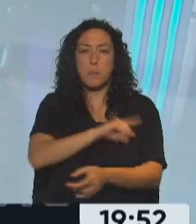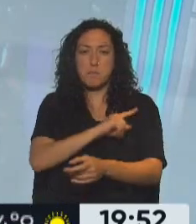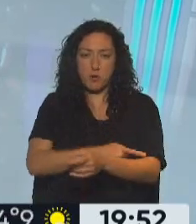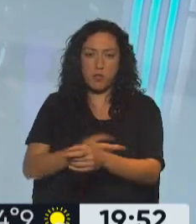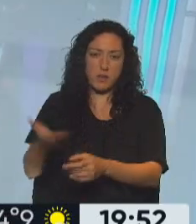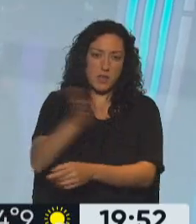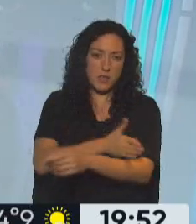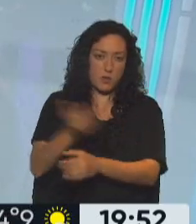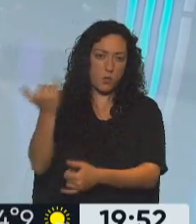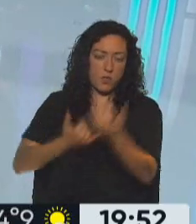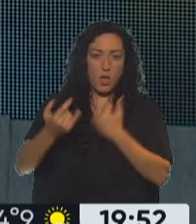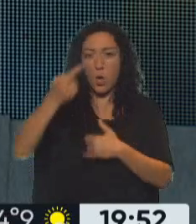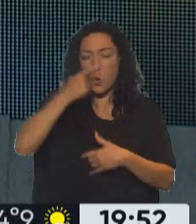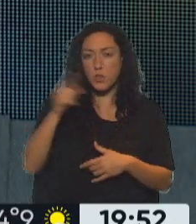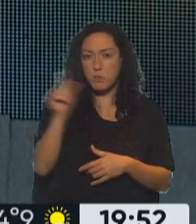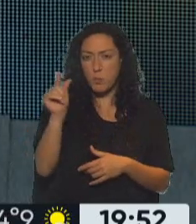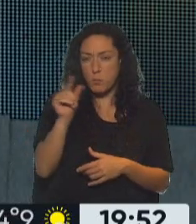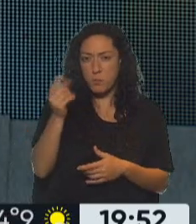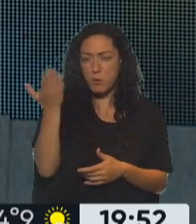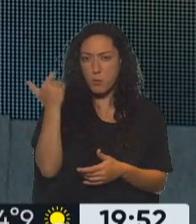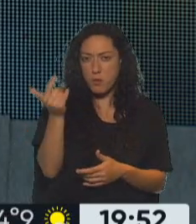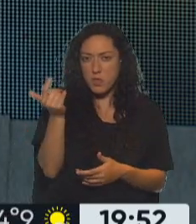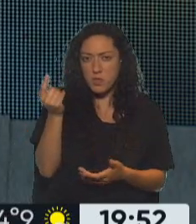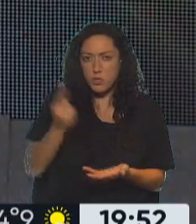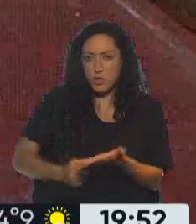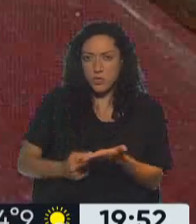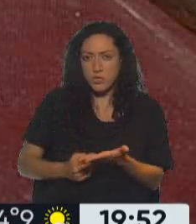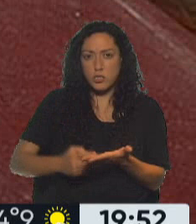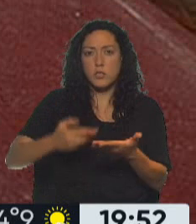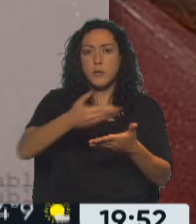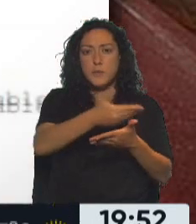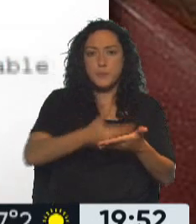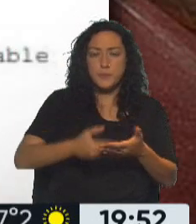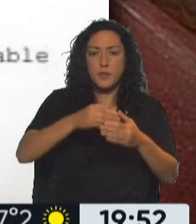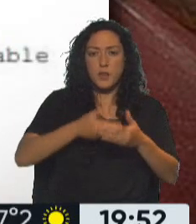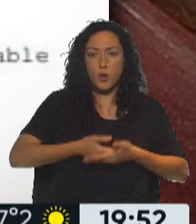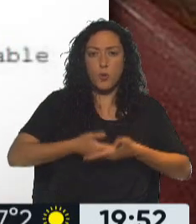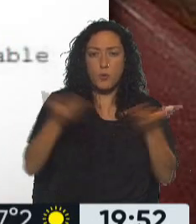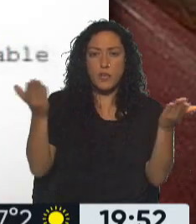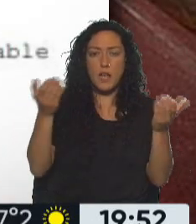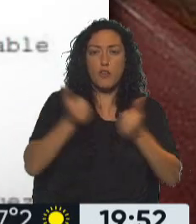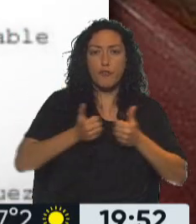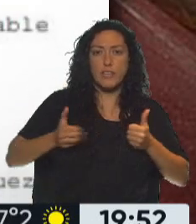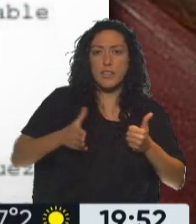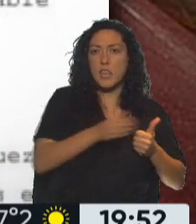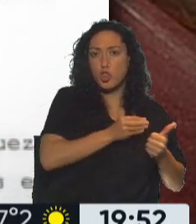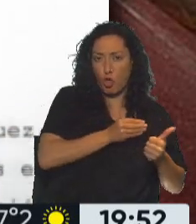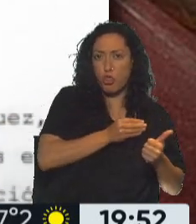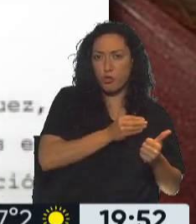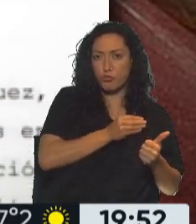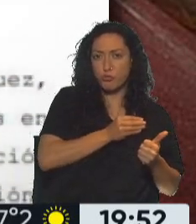Y el último momento tiene que ver con un comunicado del interbloque del Frente de Todos, de Frente Popular